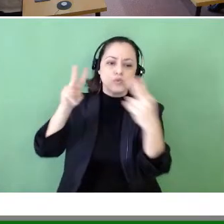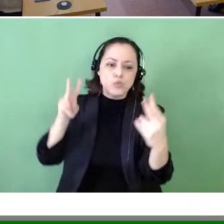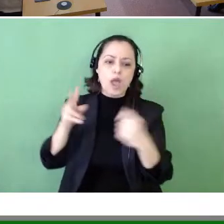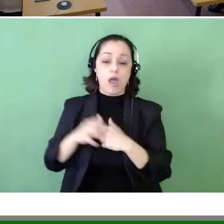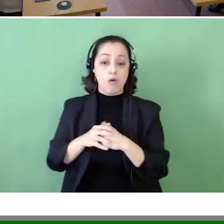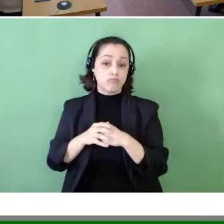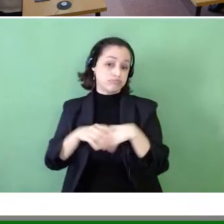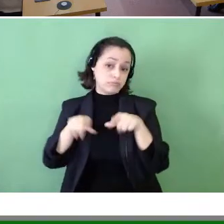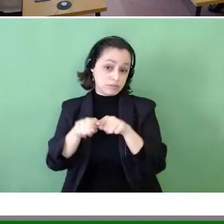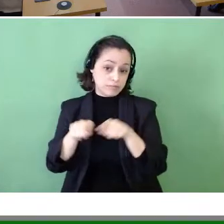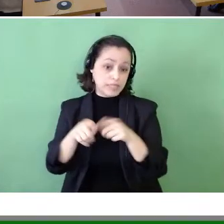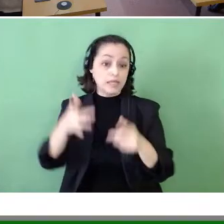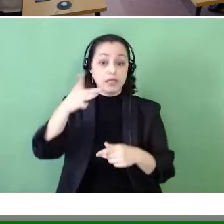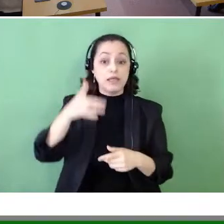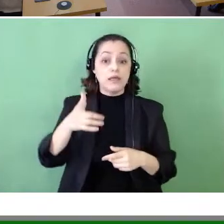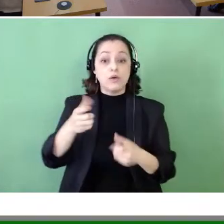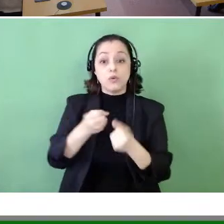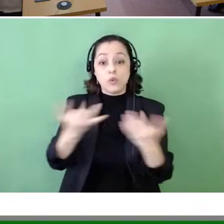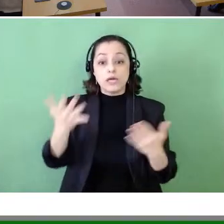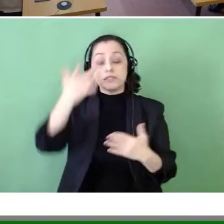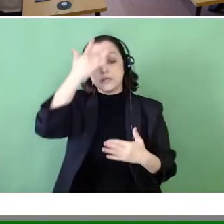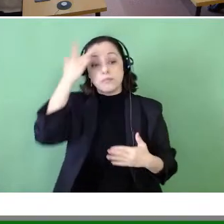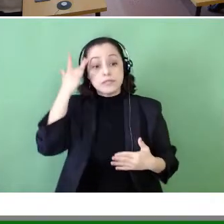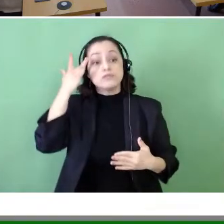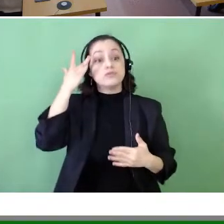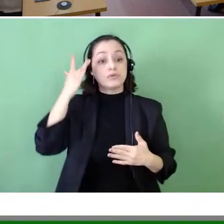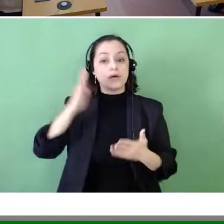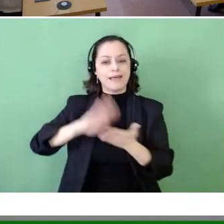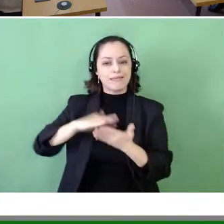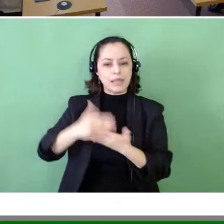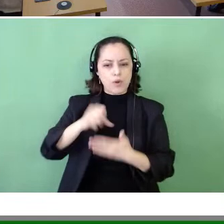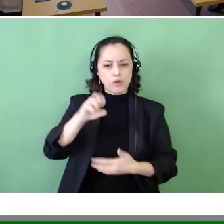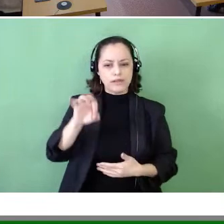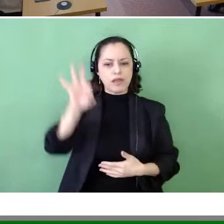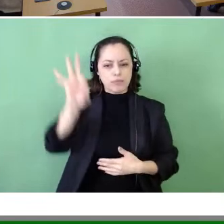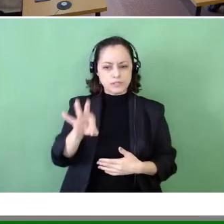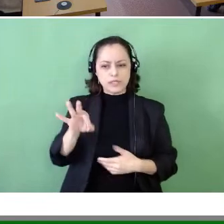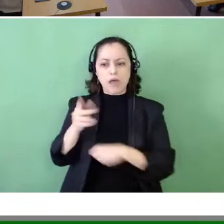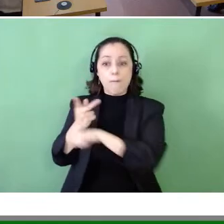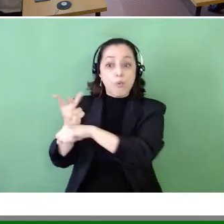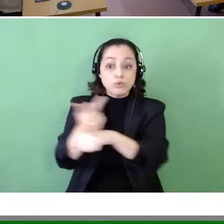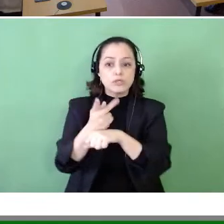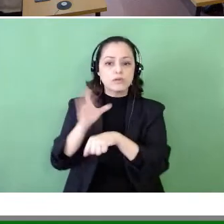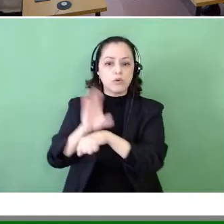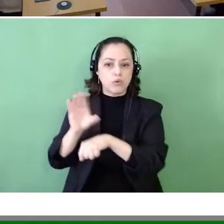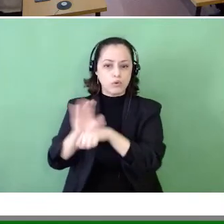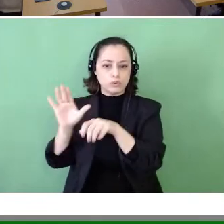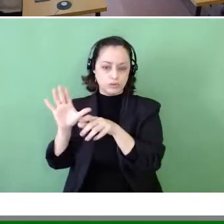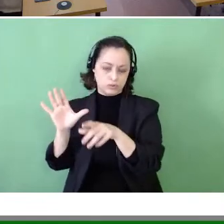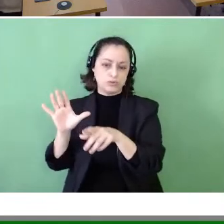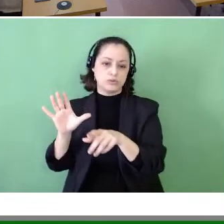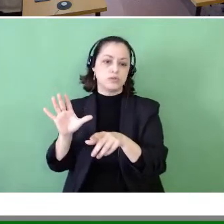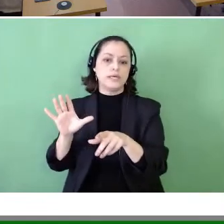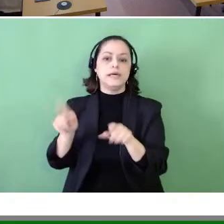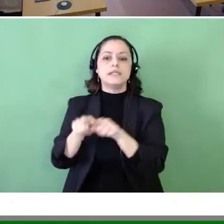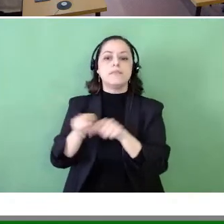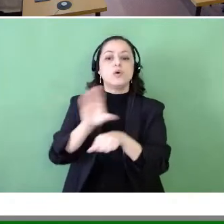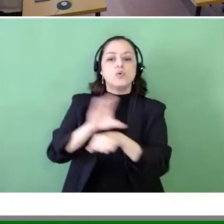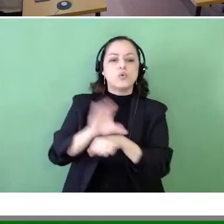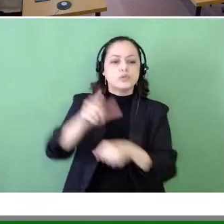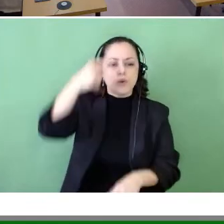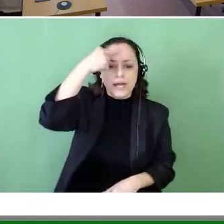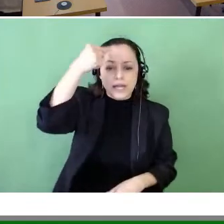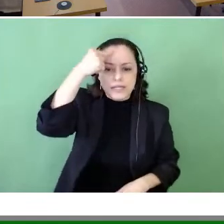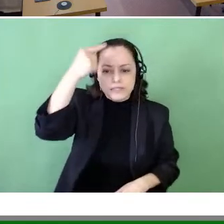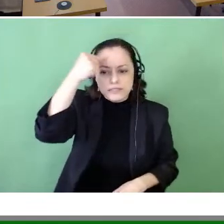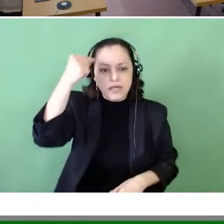los intérpretes están buscando por cursos libres. Y cursos de grado, cerca de casi 40%, pero también